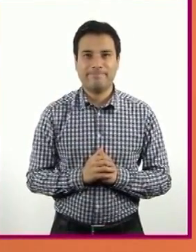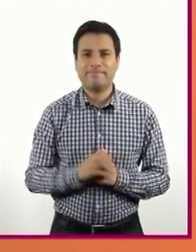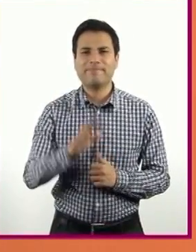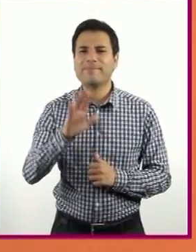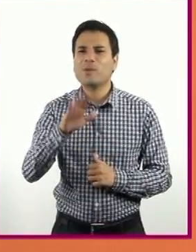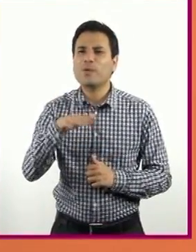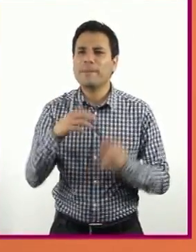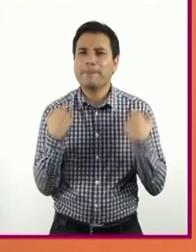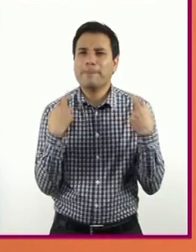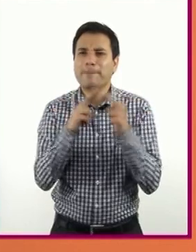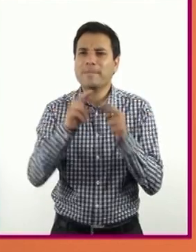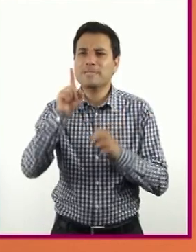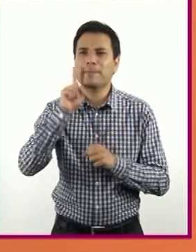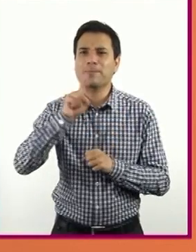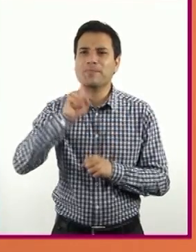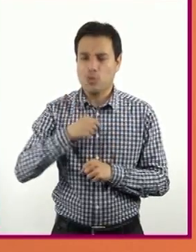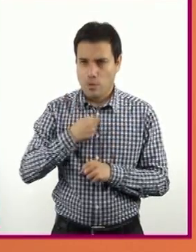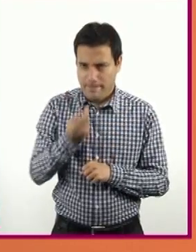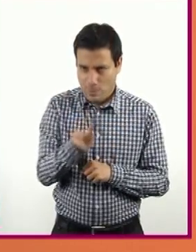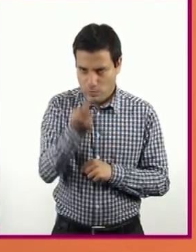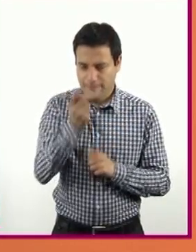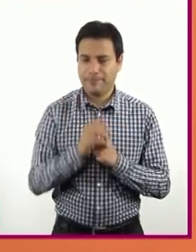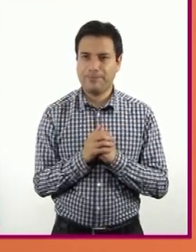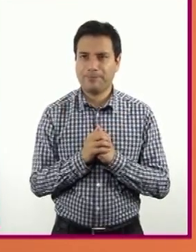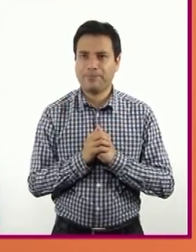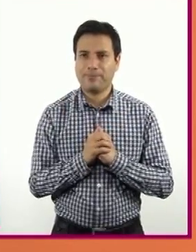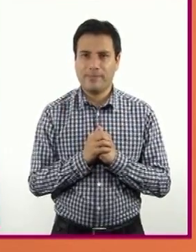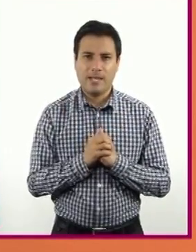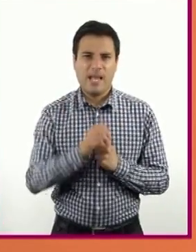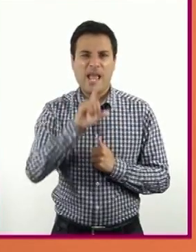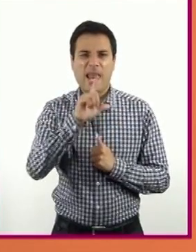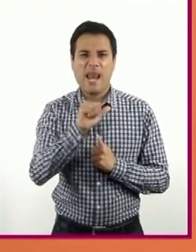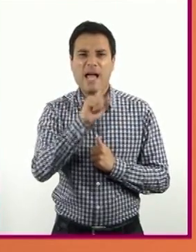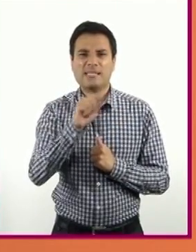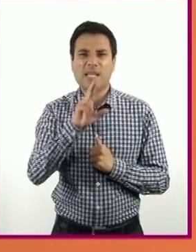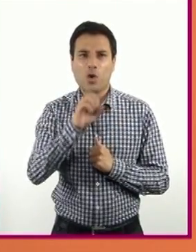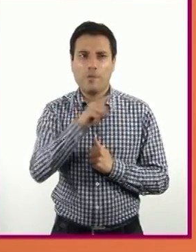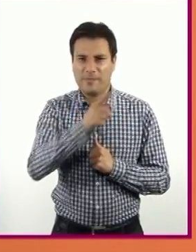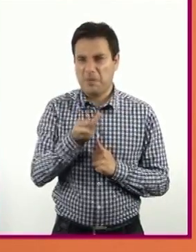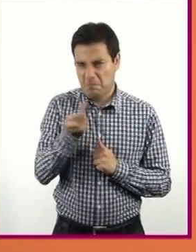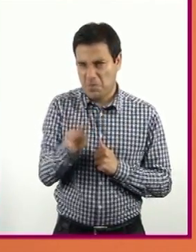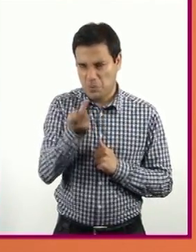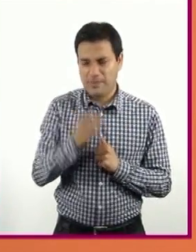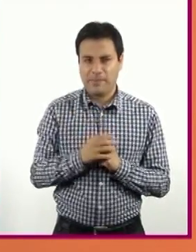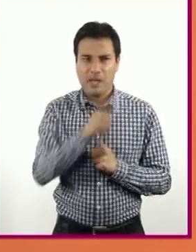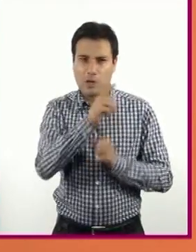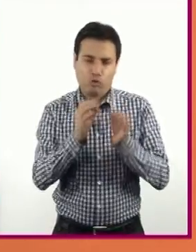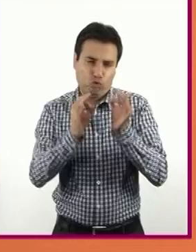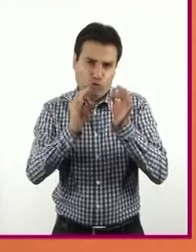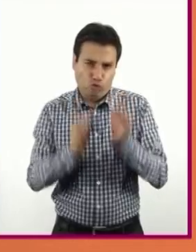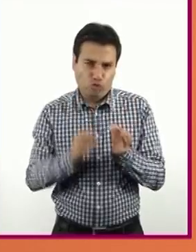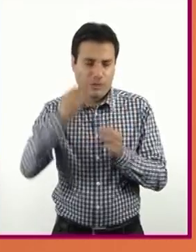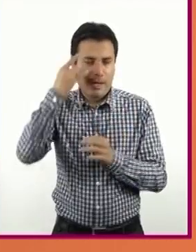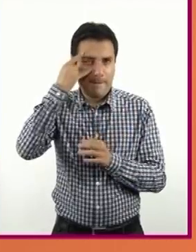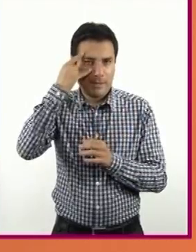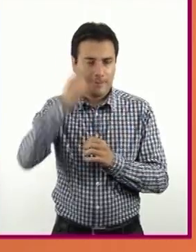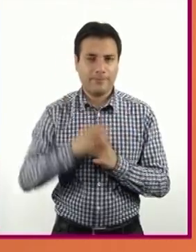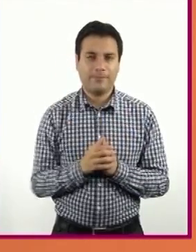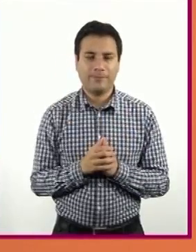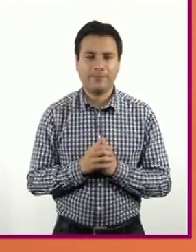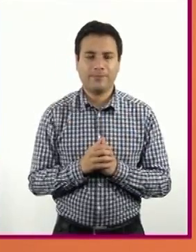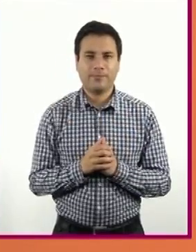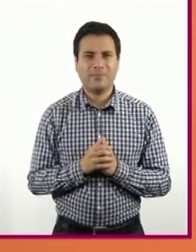Maestra Brenda, tenemos una pregunta de Lázaro. Él es el estudiante de Palizada, Campeche. ¿Qué término